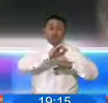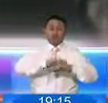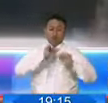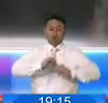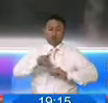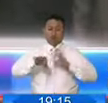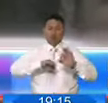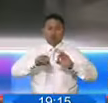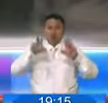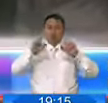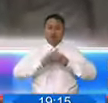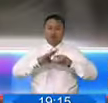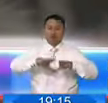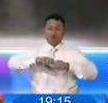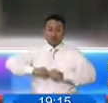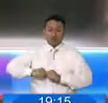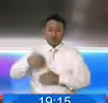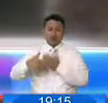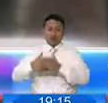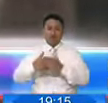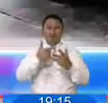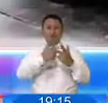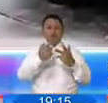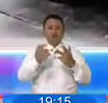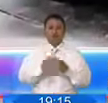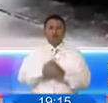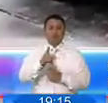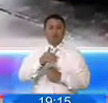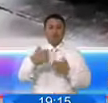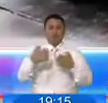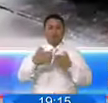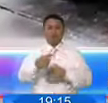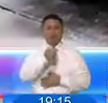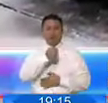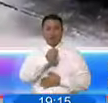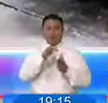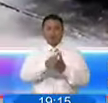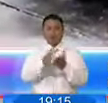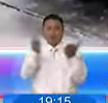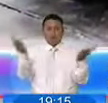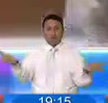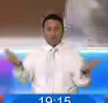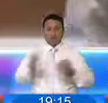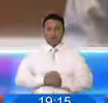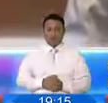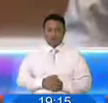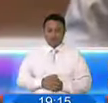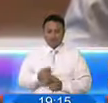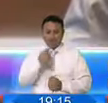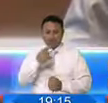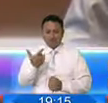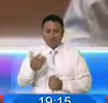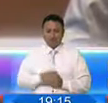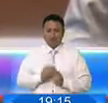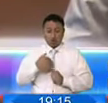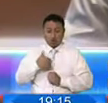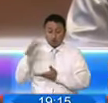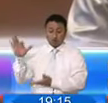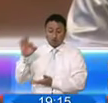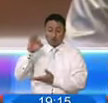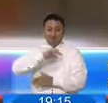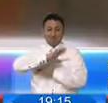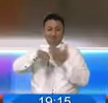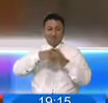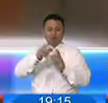su versión en torno al caso del secuestro y posterior asesinato de los miembros del equipo periodístico del diario 'el comercio' decían que venían en representación de